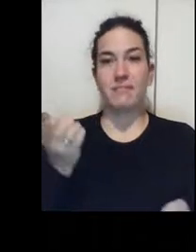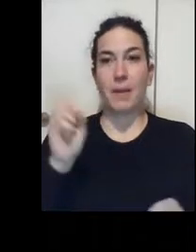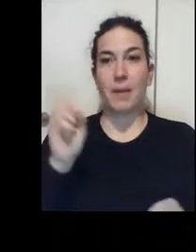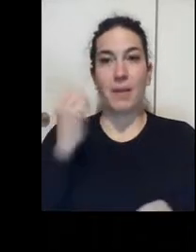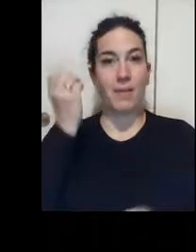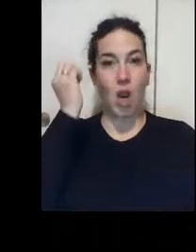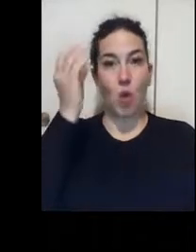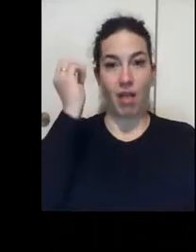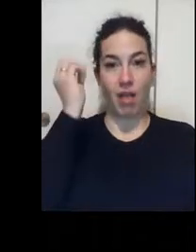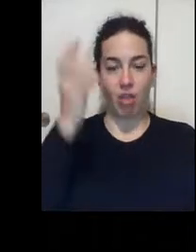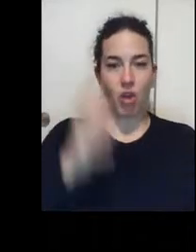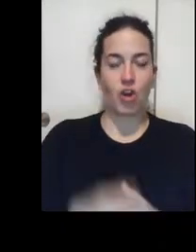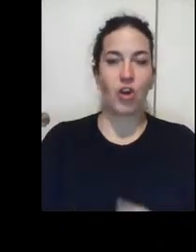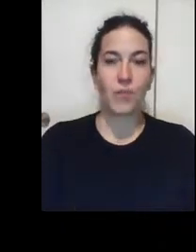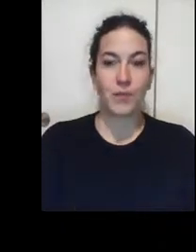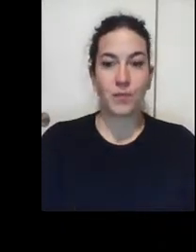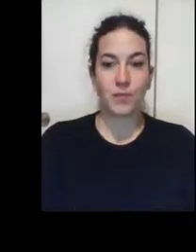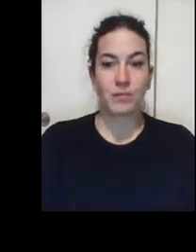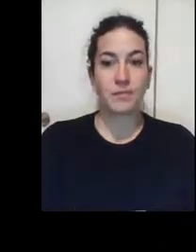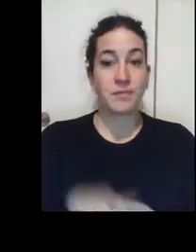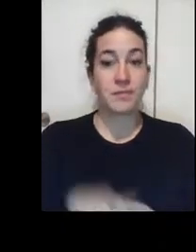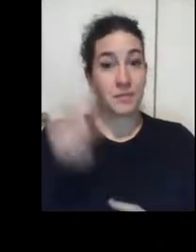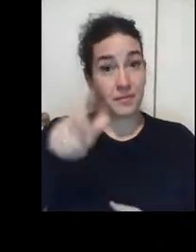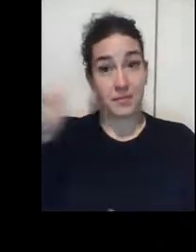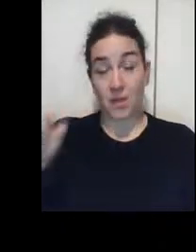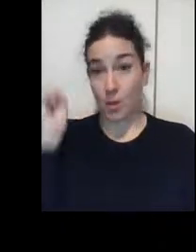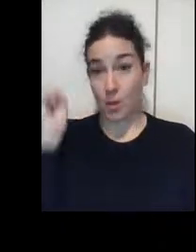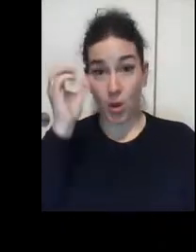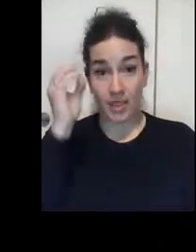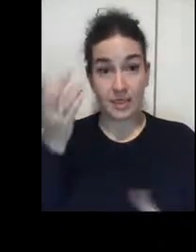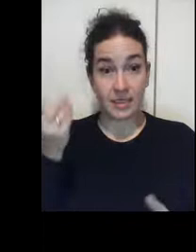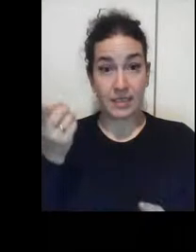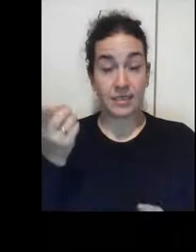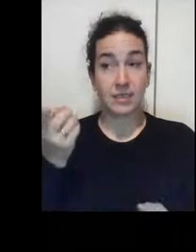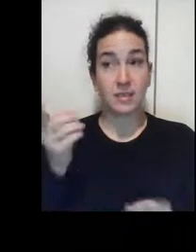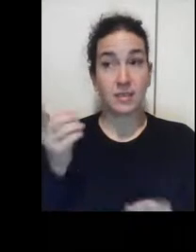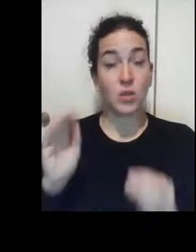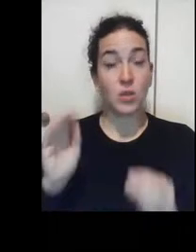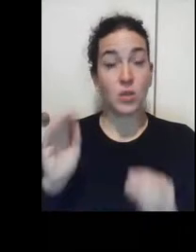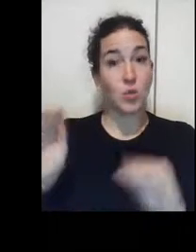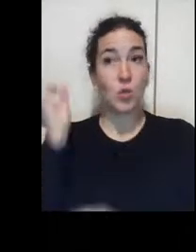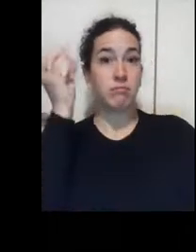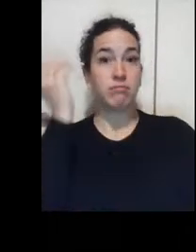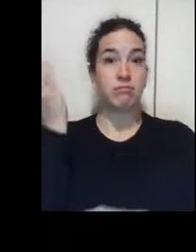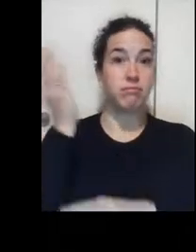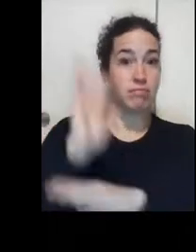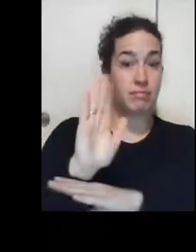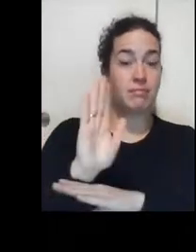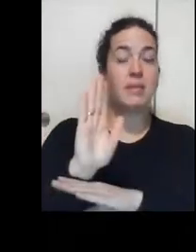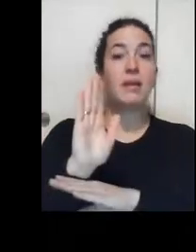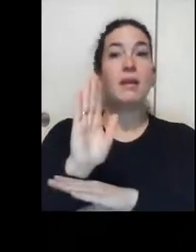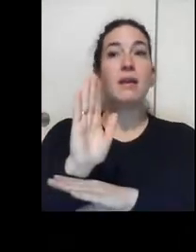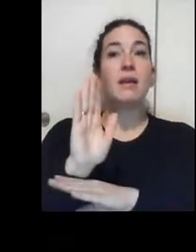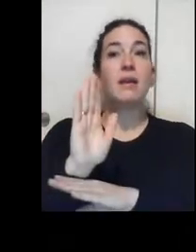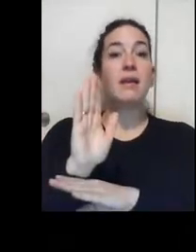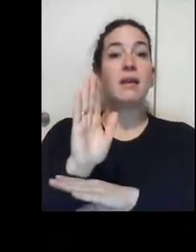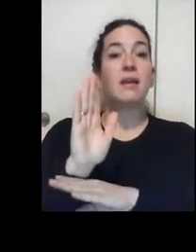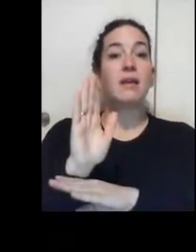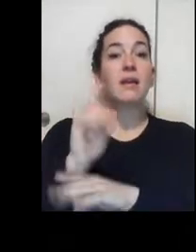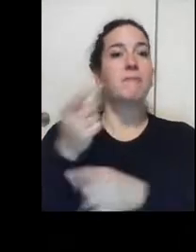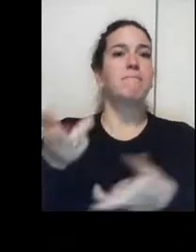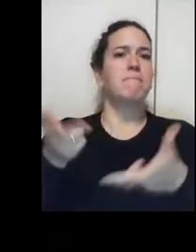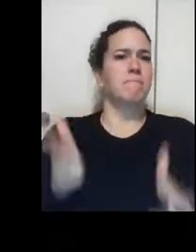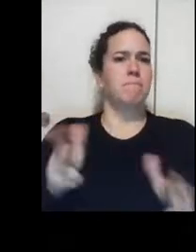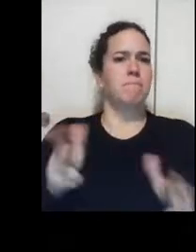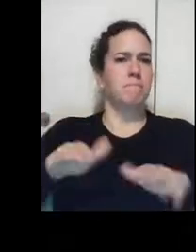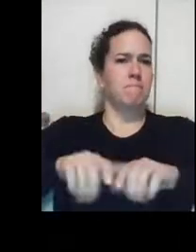comunicación. Los ponentes expondrán su presentación y se irán quedando aquí para